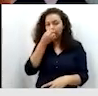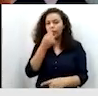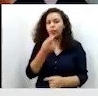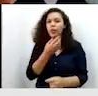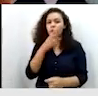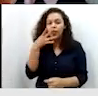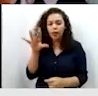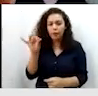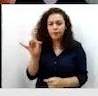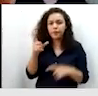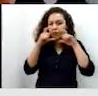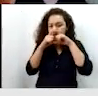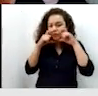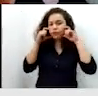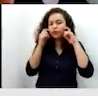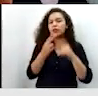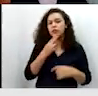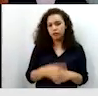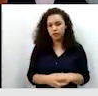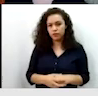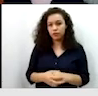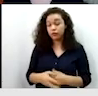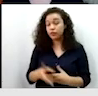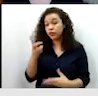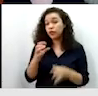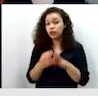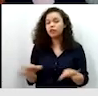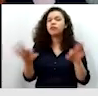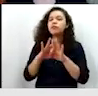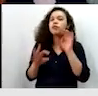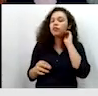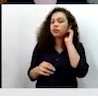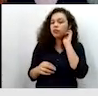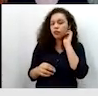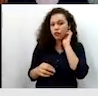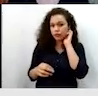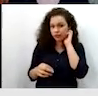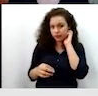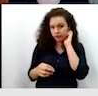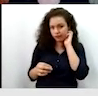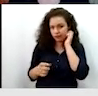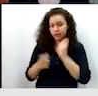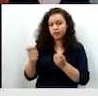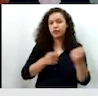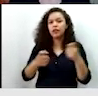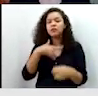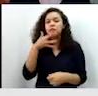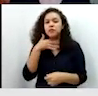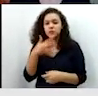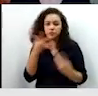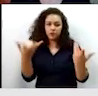y los cubrebocas. Algo que es importante aquí es tenerles un adecuado manejo a este tipo de residuos